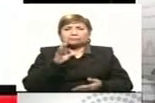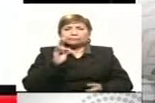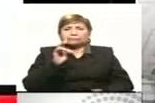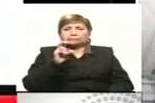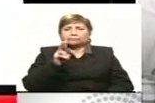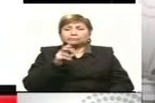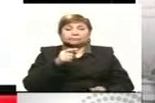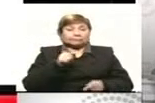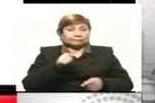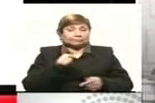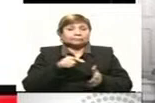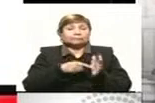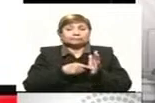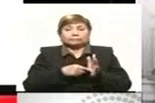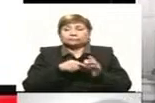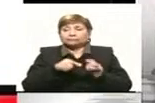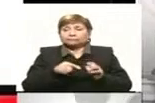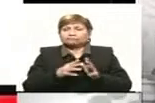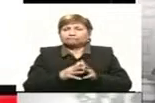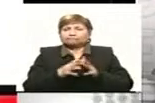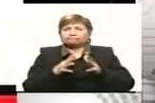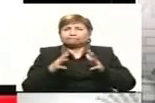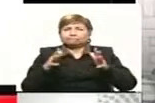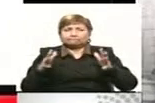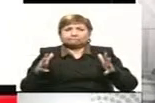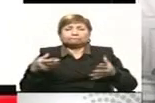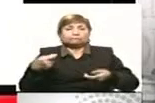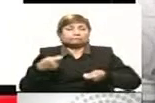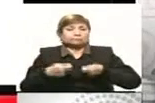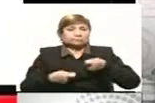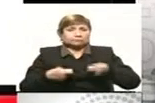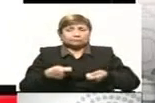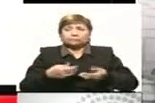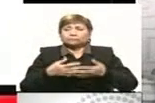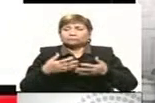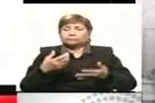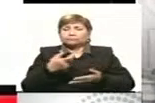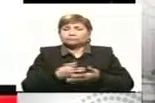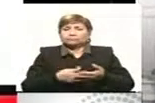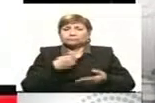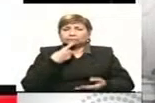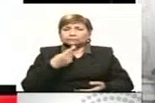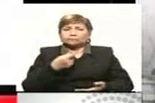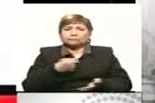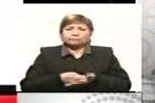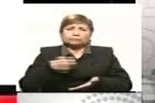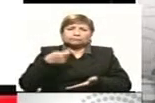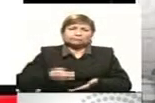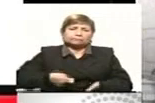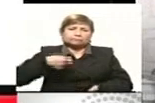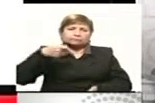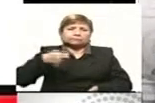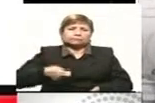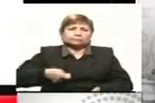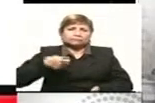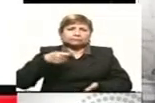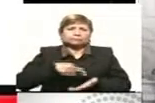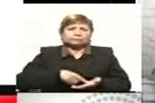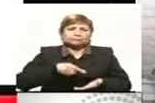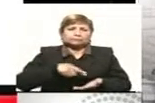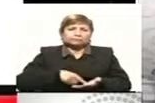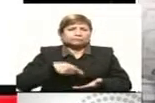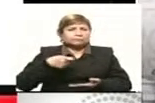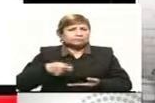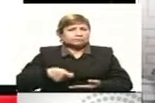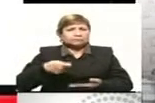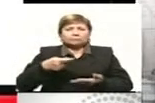34.772. Insisto en este mensaje, la enorme mayoría de esta cantidad es pago de la deuda y reserva de contingencia, es